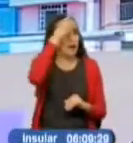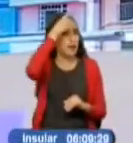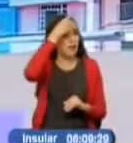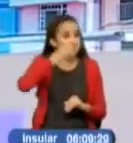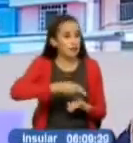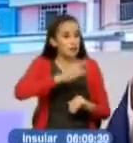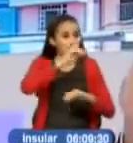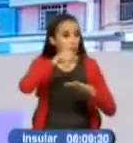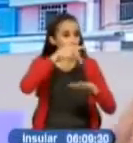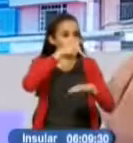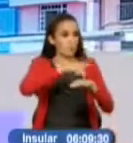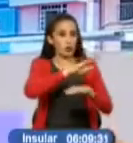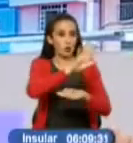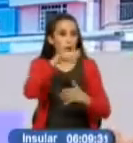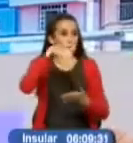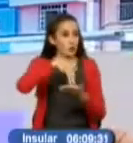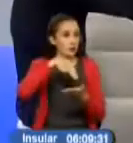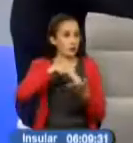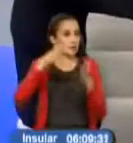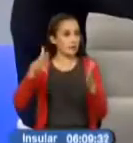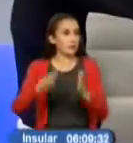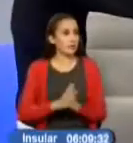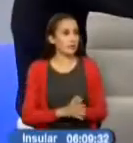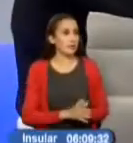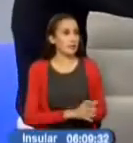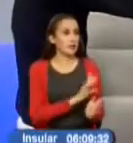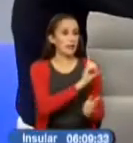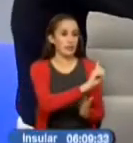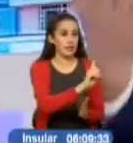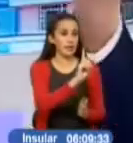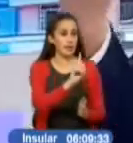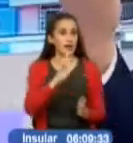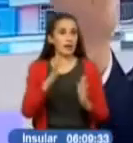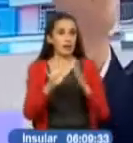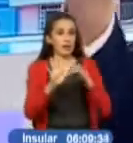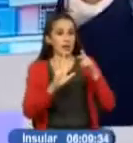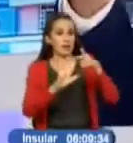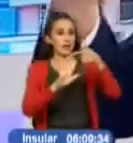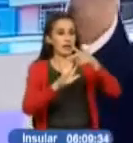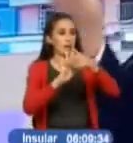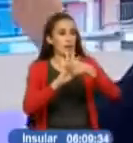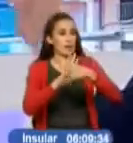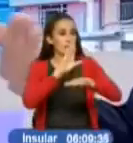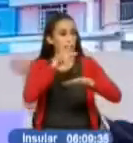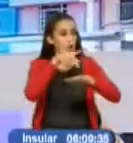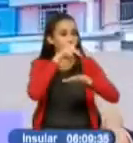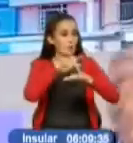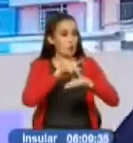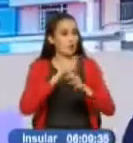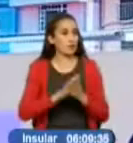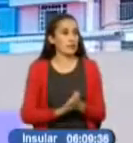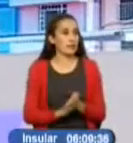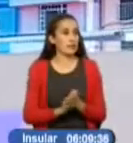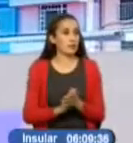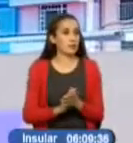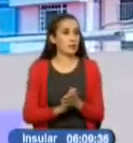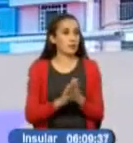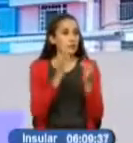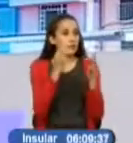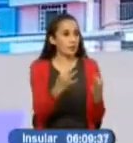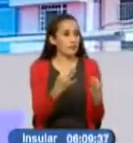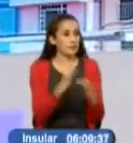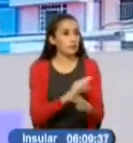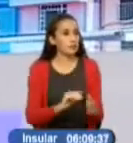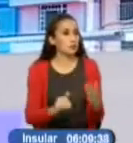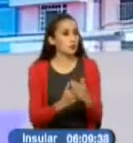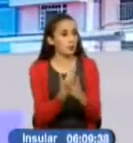las prioridades planteadas por el estudiante. Y cada prioridad tiene una calificación. Y cada prioridad tiene evidentemente 1, 2, 3 y 4. Este es un elemento nuevo